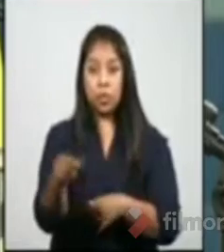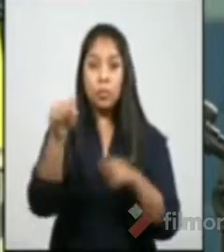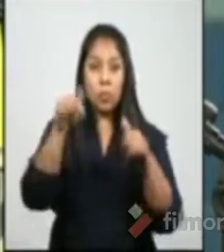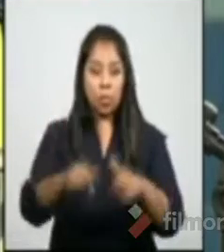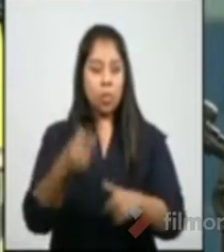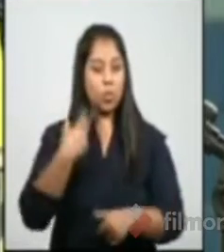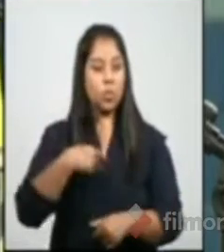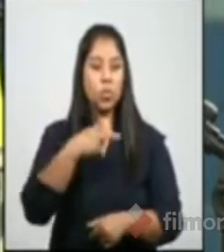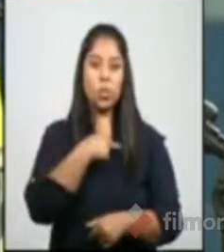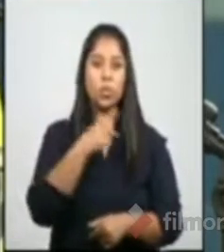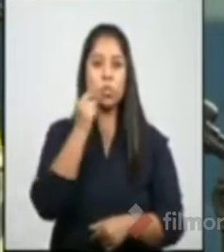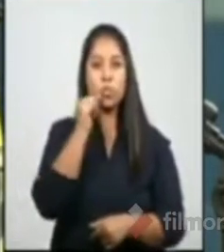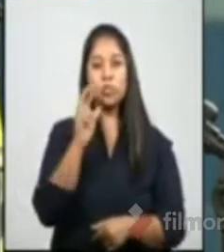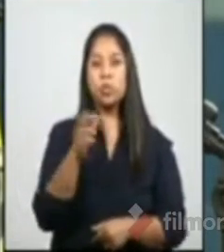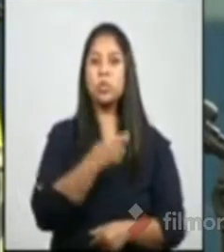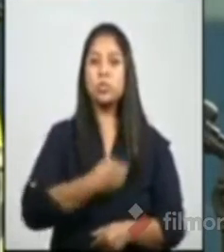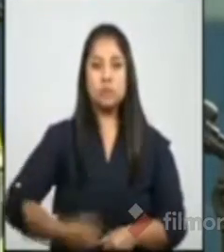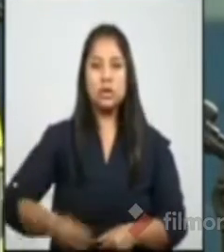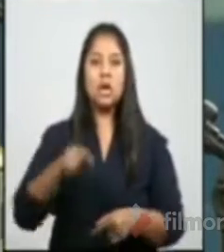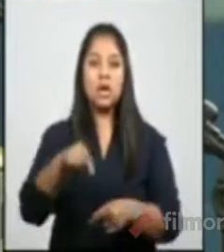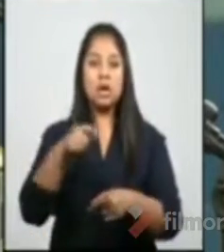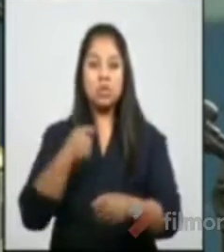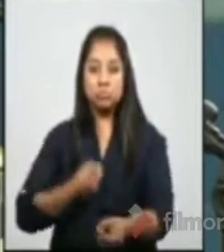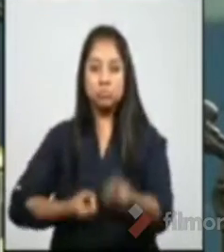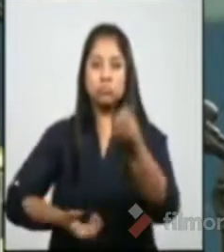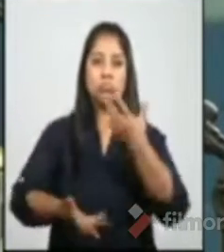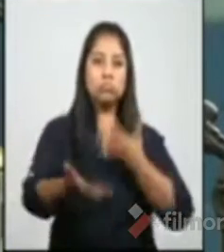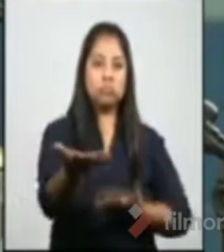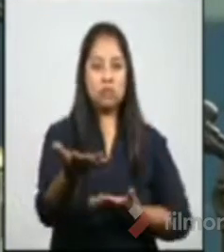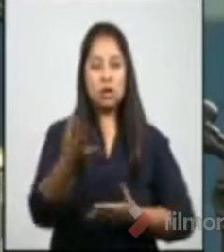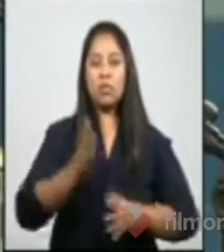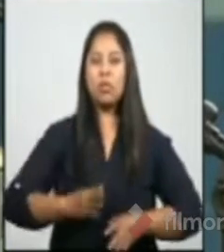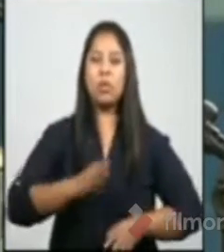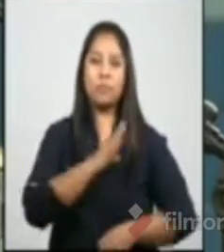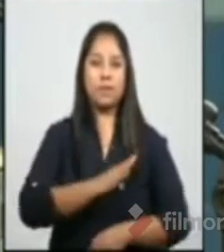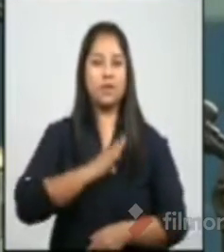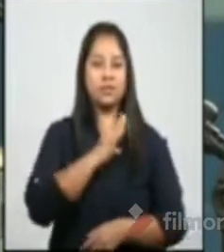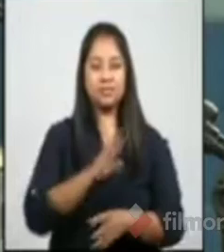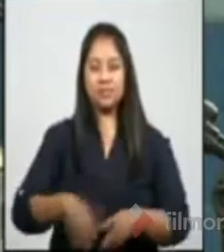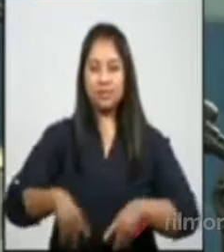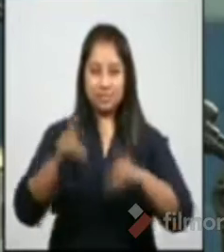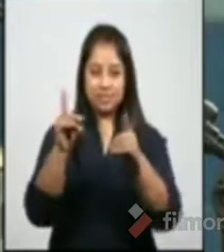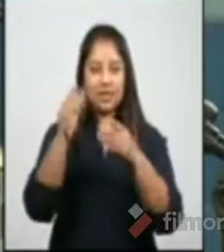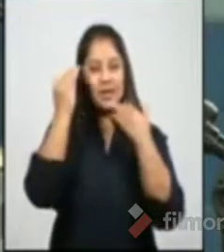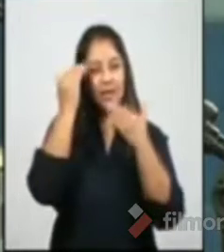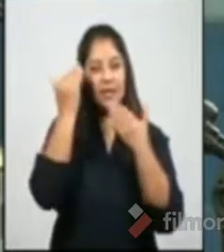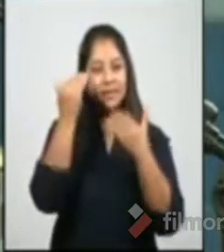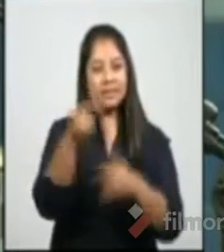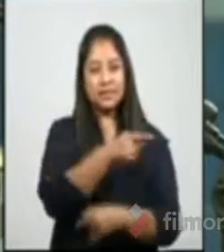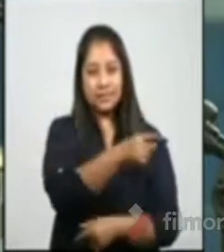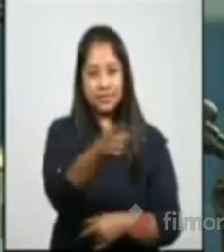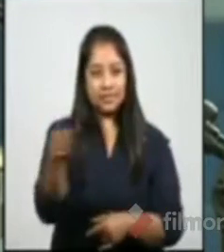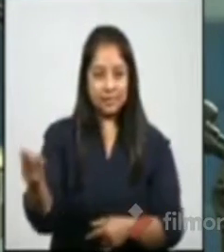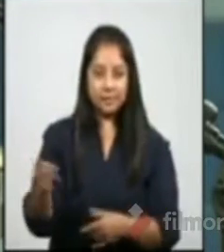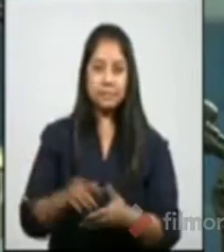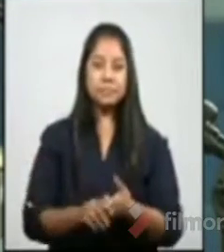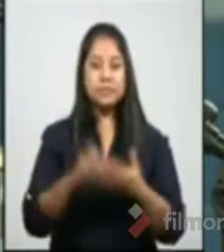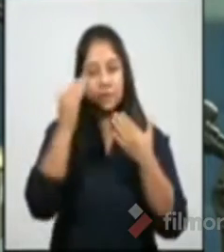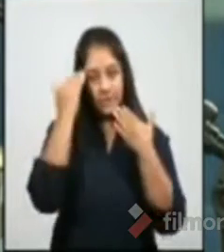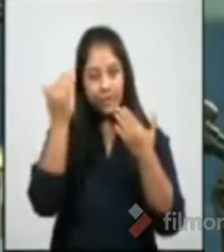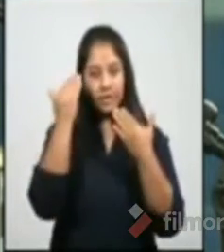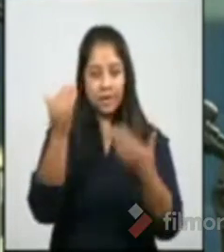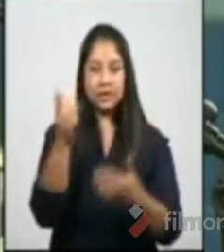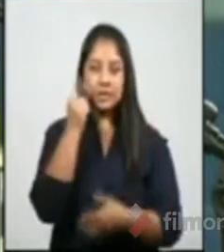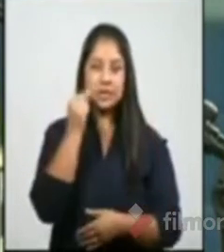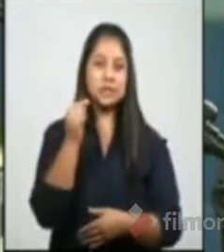señor presidente está devolviendo con bienestar y desarrollo. Gracias a cada uno de ustedes. Gracias,